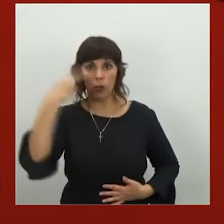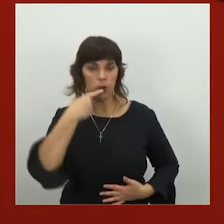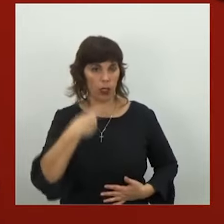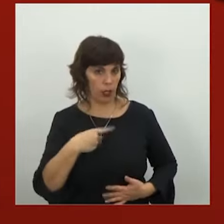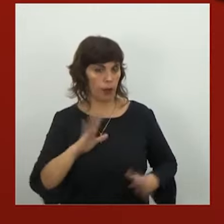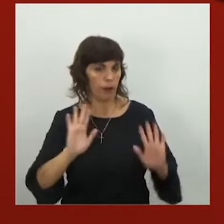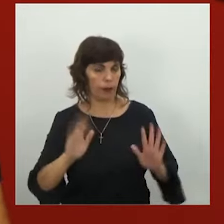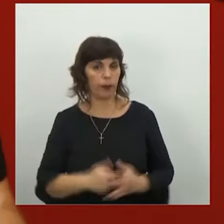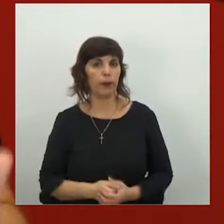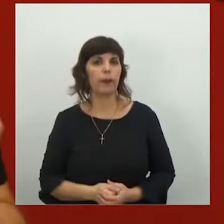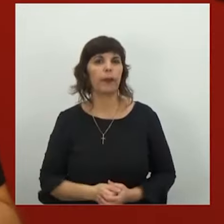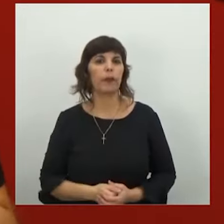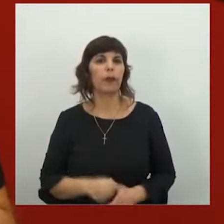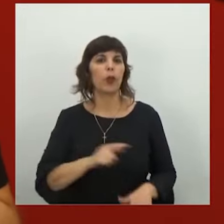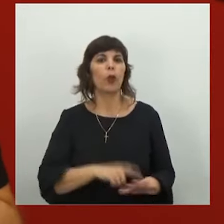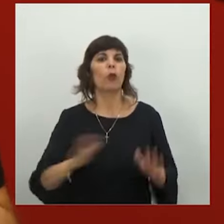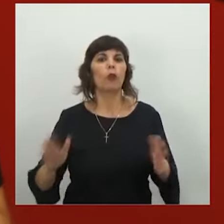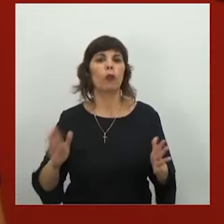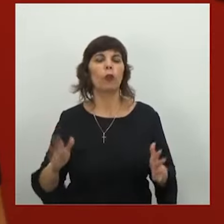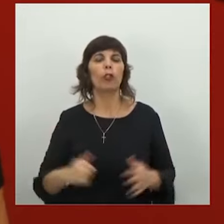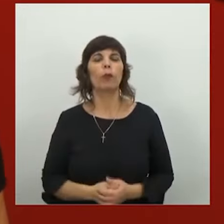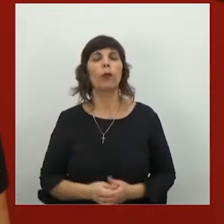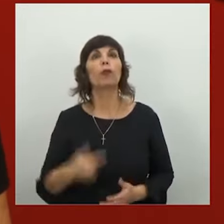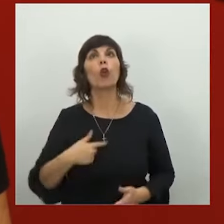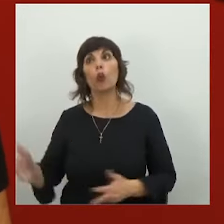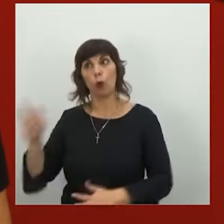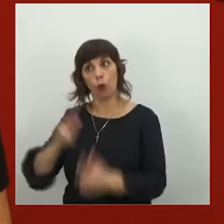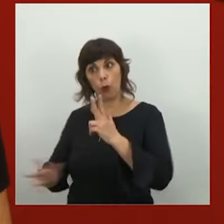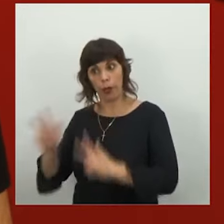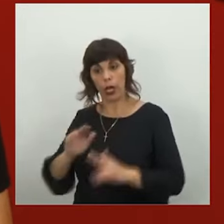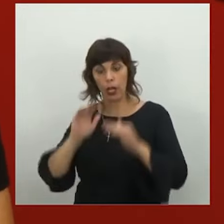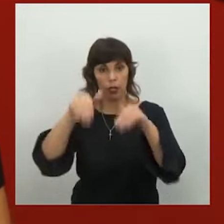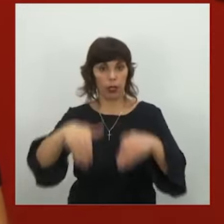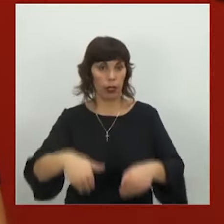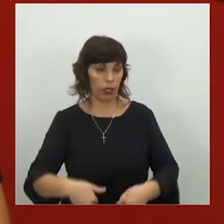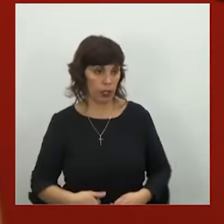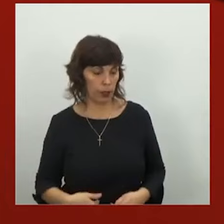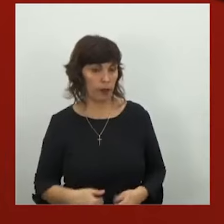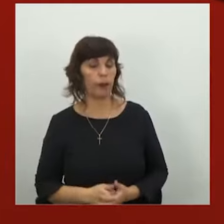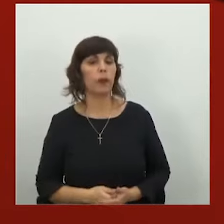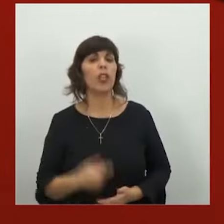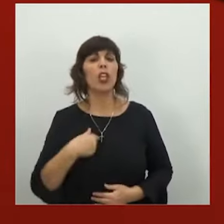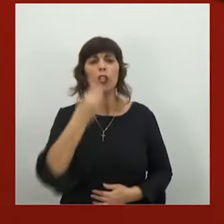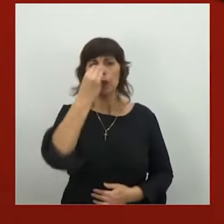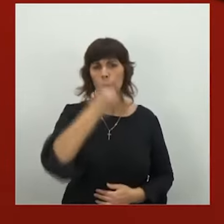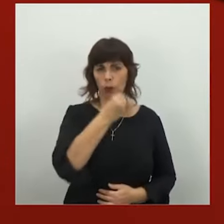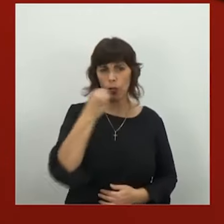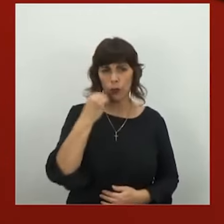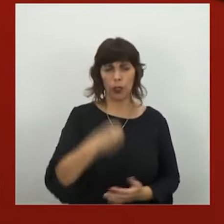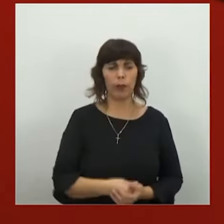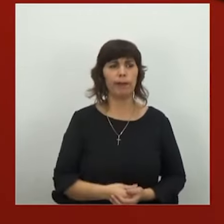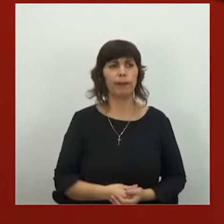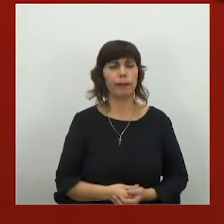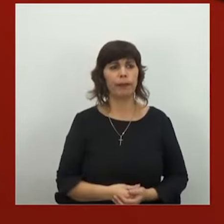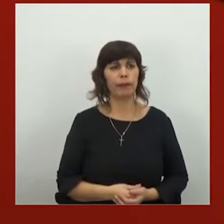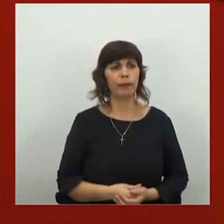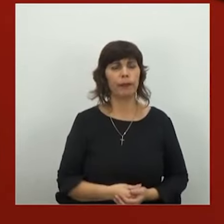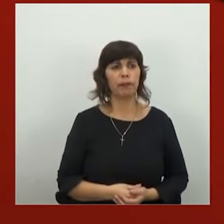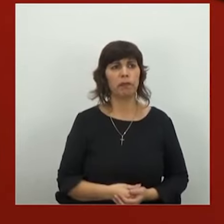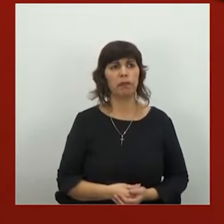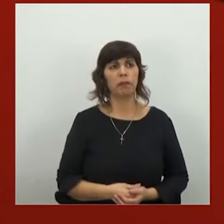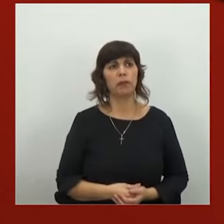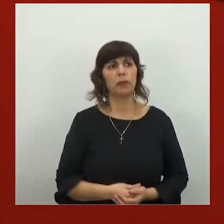eso fue un tiempo interesante. Vine de viaje y un lunes y de repente empecé a ayunar y terminé